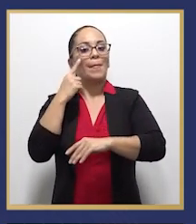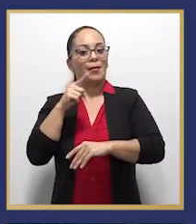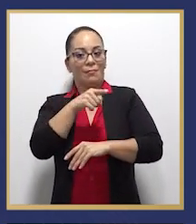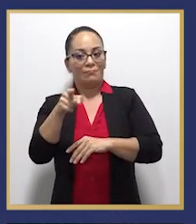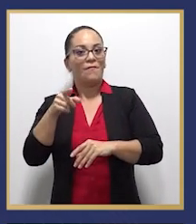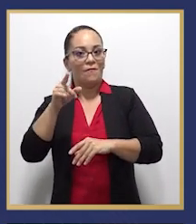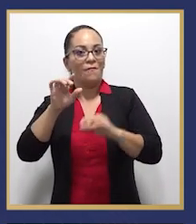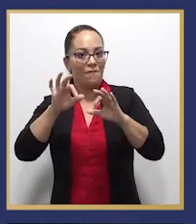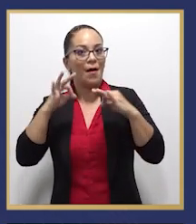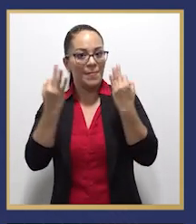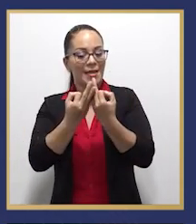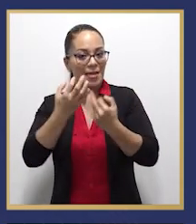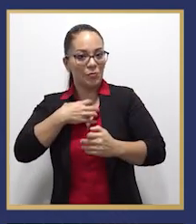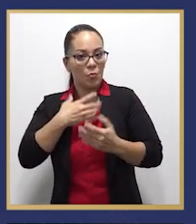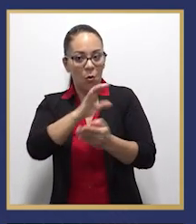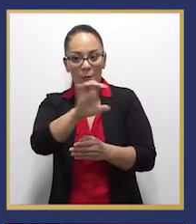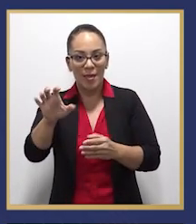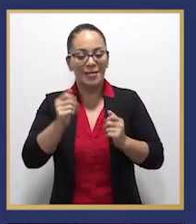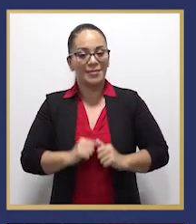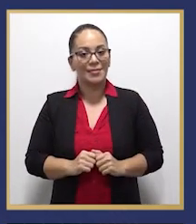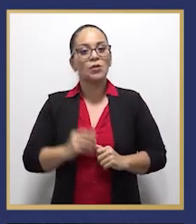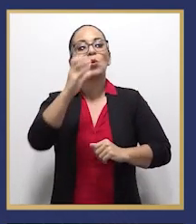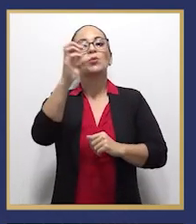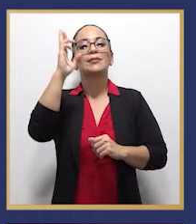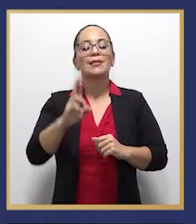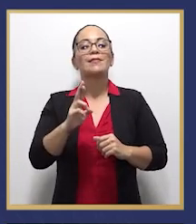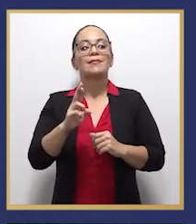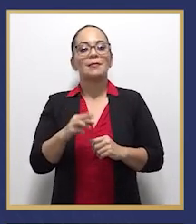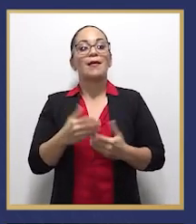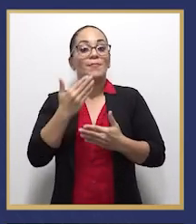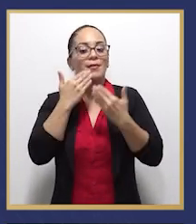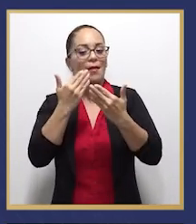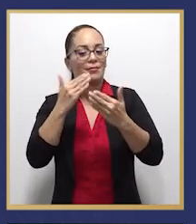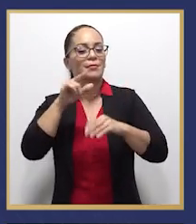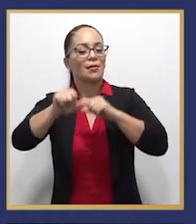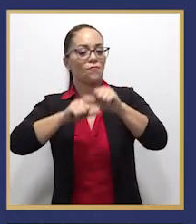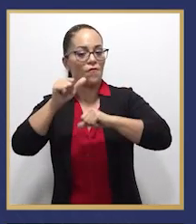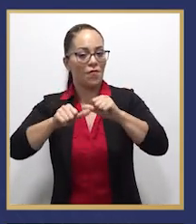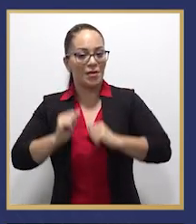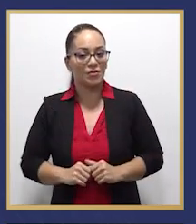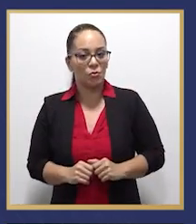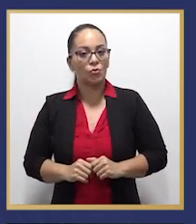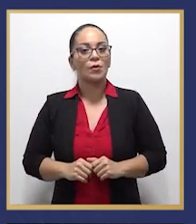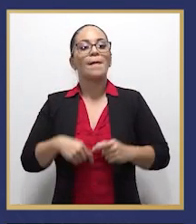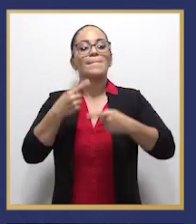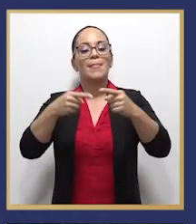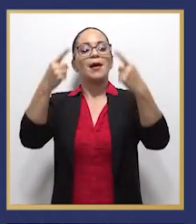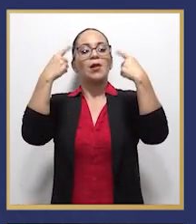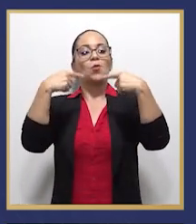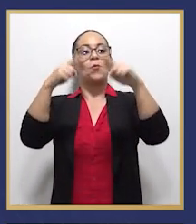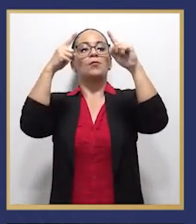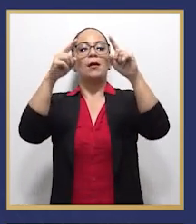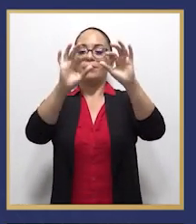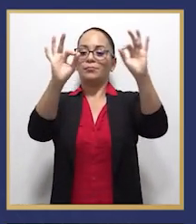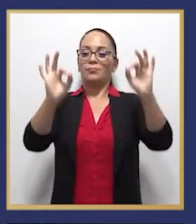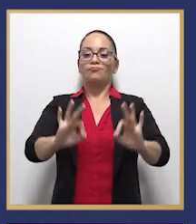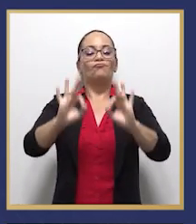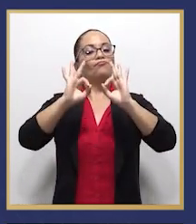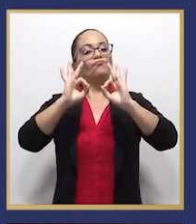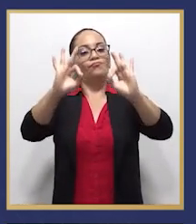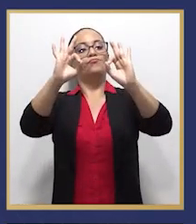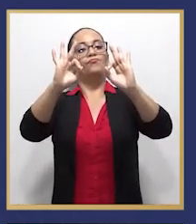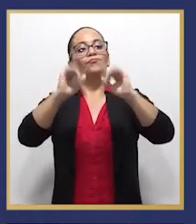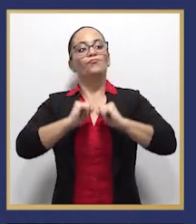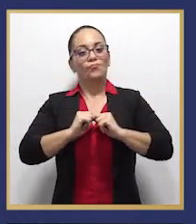familias yo estoy seguro que Costa Rica ocupará gracias a sus esfuerzos el lugar que le